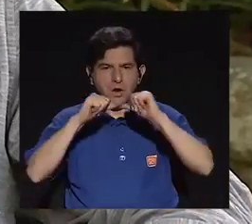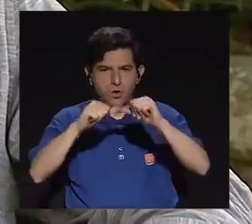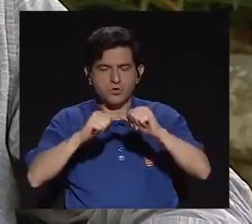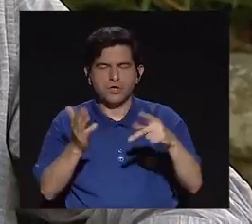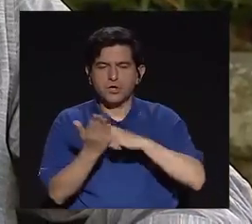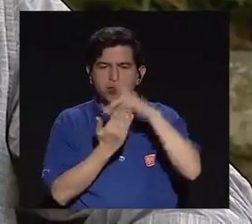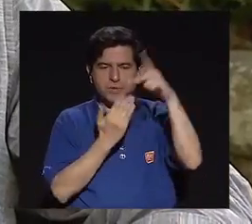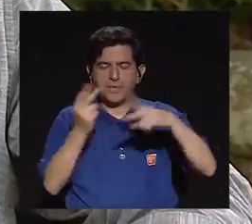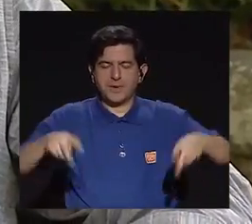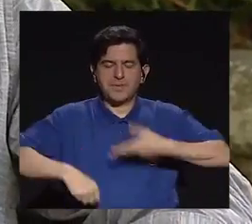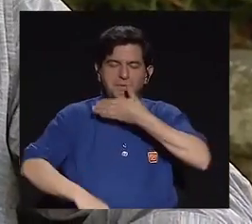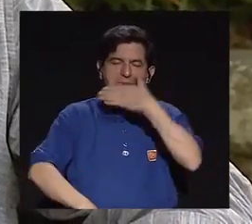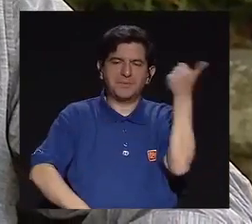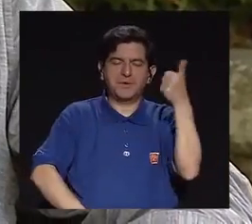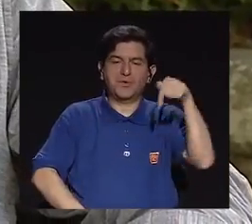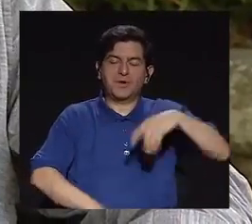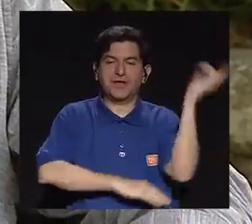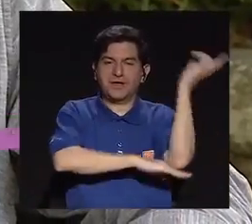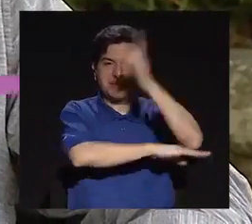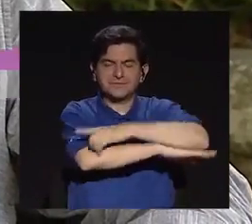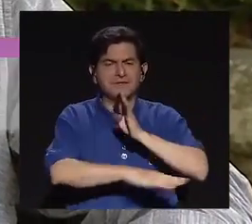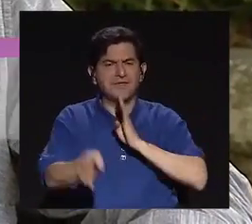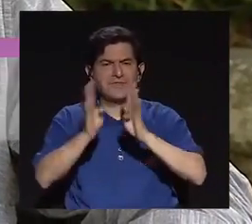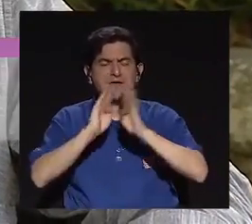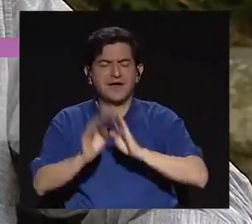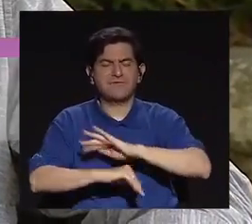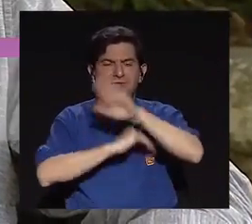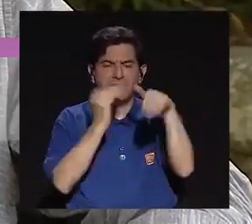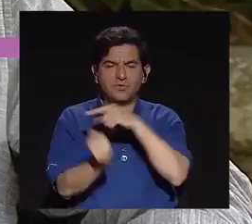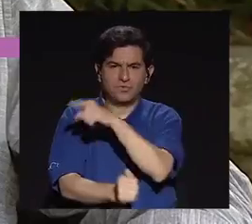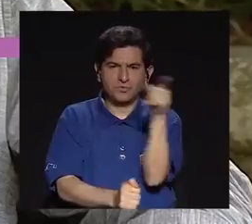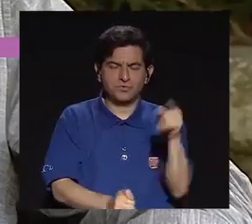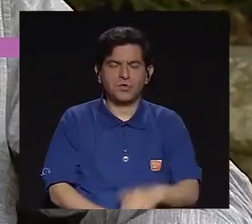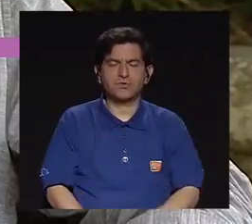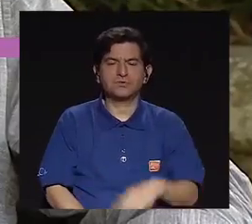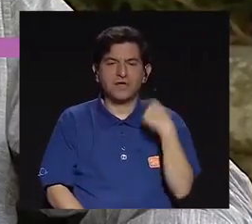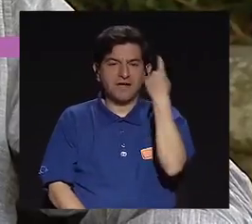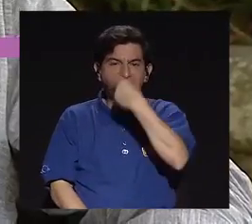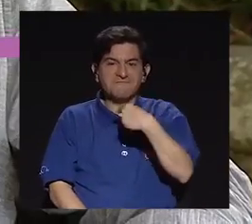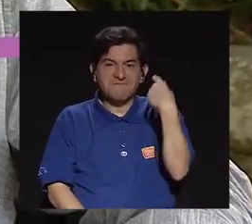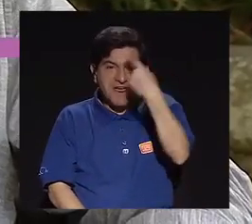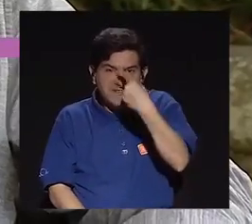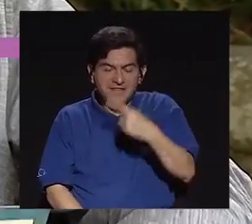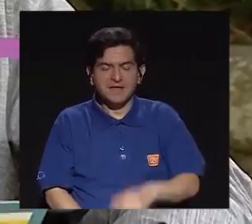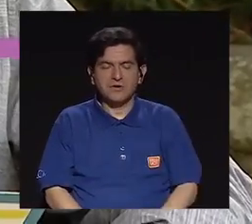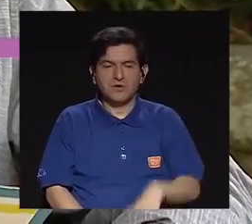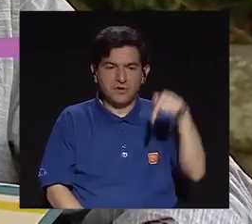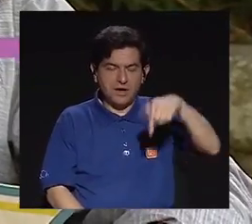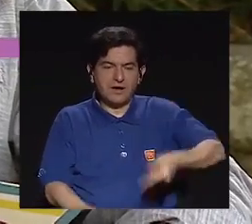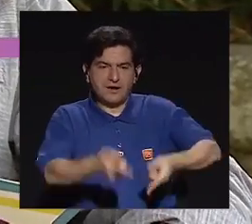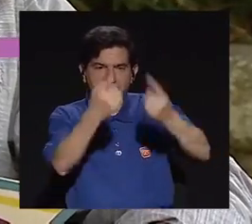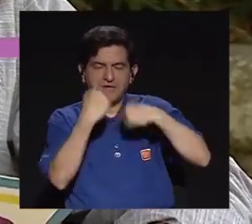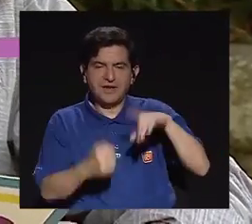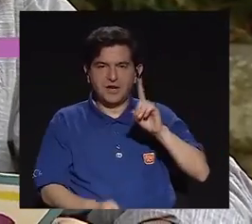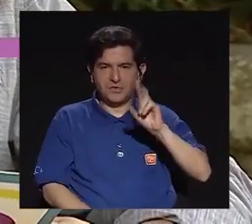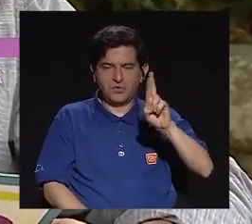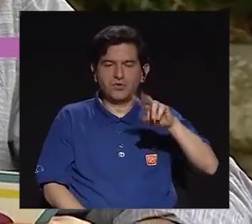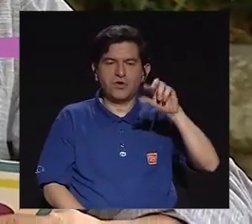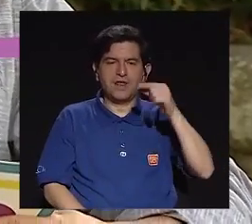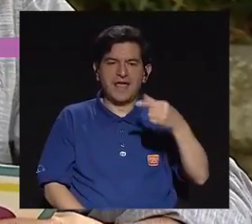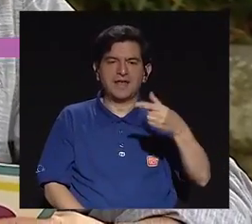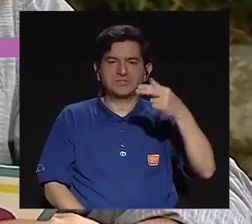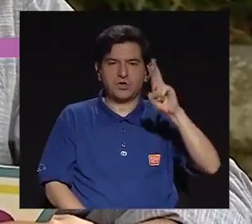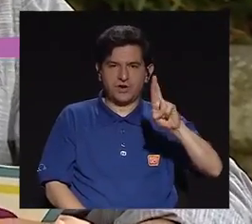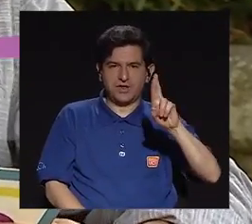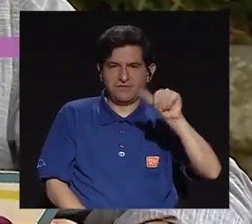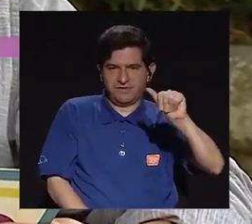Regresamos a su telerevista Vivir Mejor, el día de hoy conversando con todos ustedes acerca del vértigo, para lo cual tenemos la grata presencia del doctor Gerson